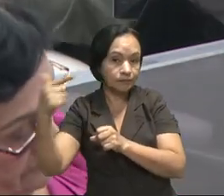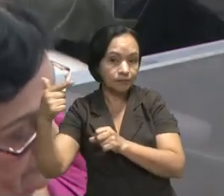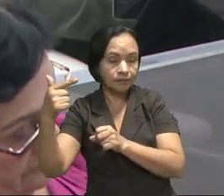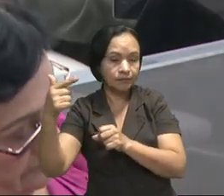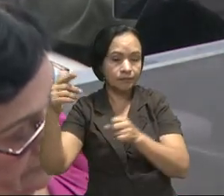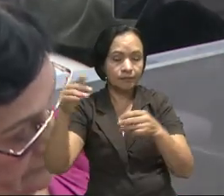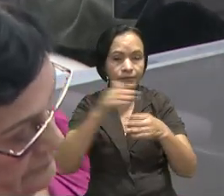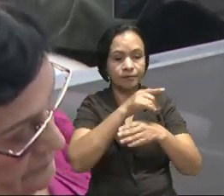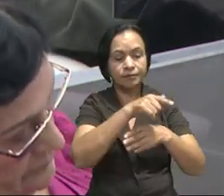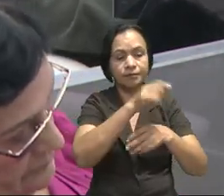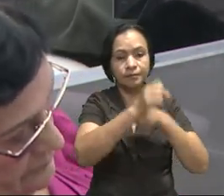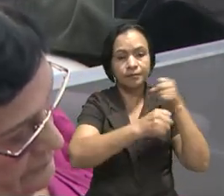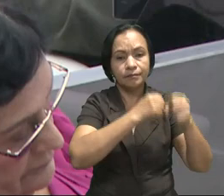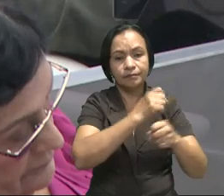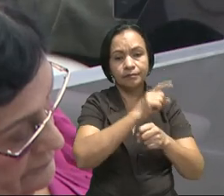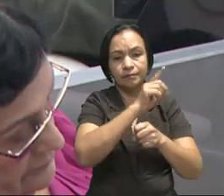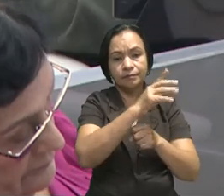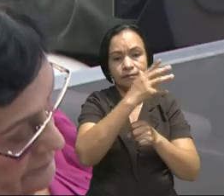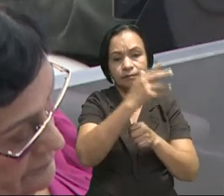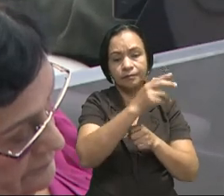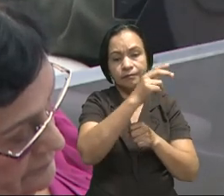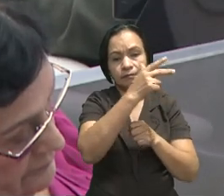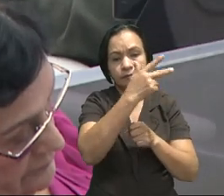1987. Este es del año